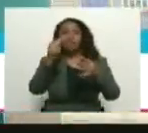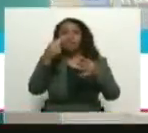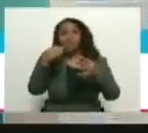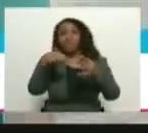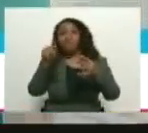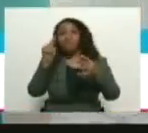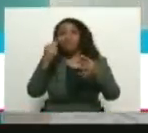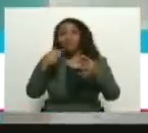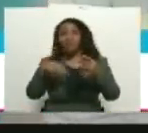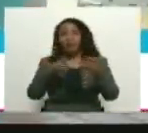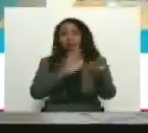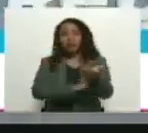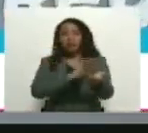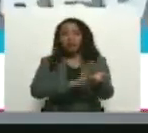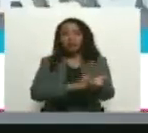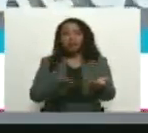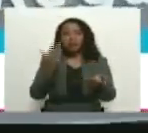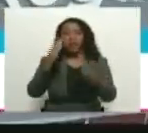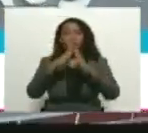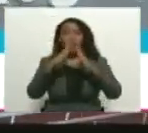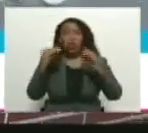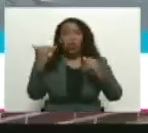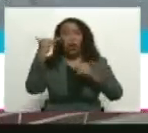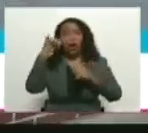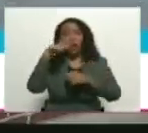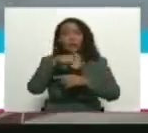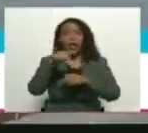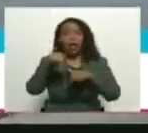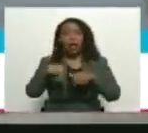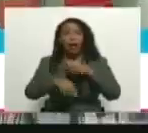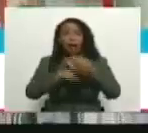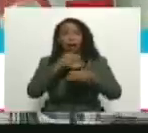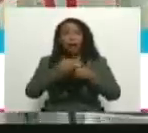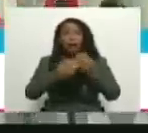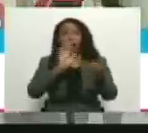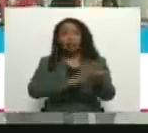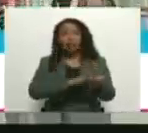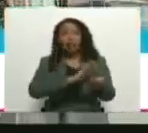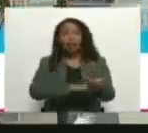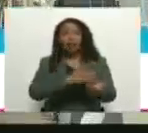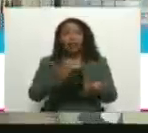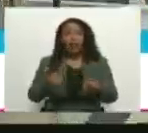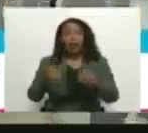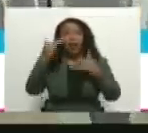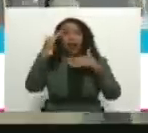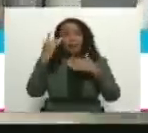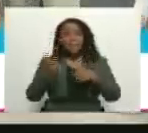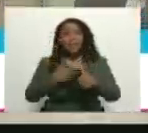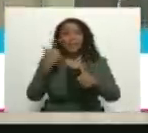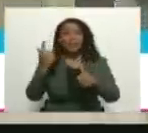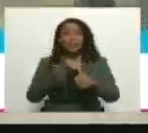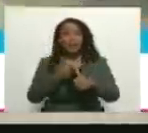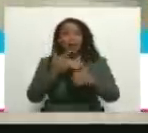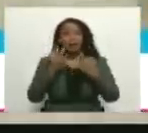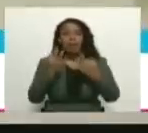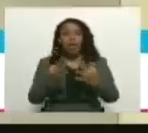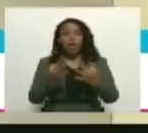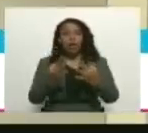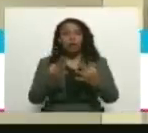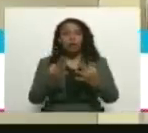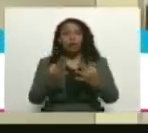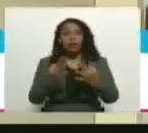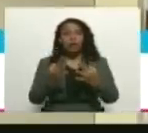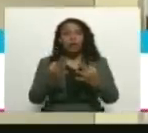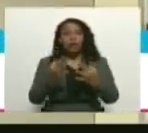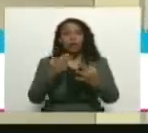glucómetros, tensiómetros, todo lo que tenga que hacerse para la atención primaria digna y de calidad. Y próximamente